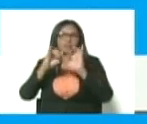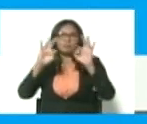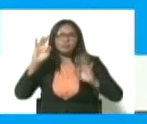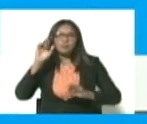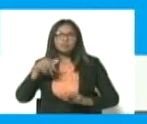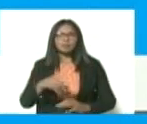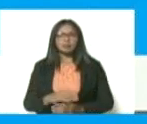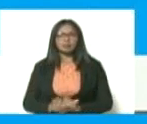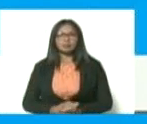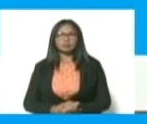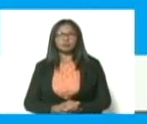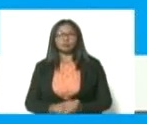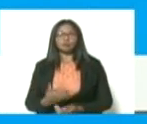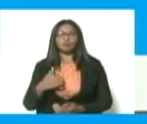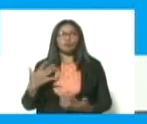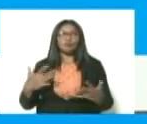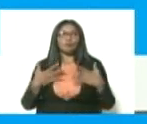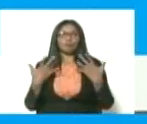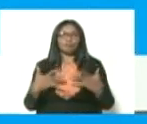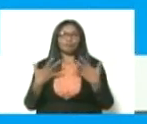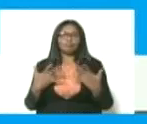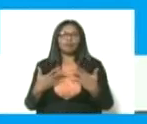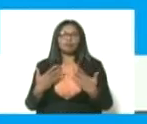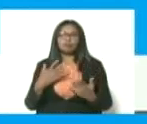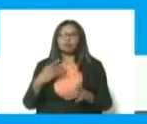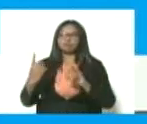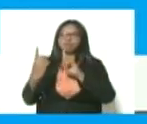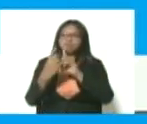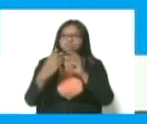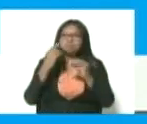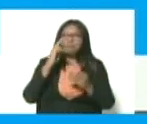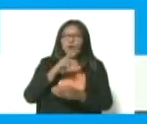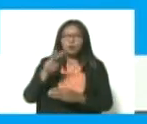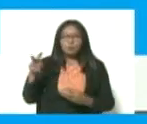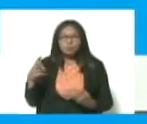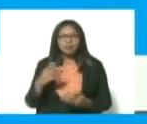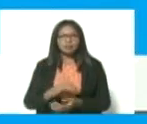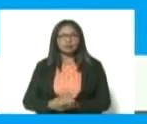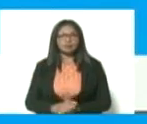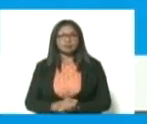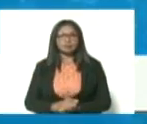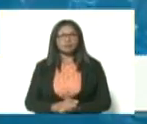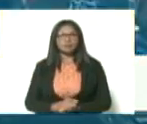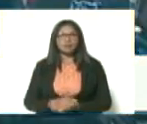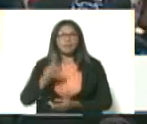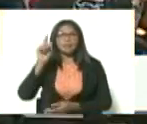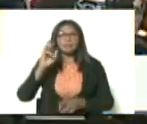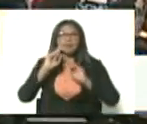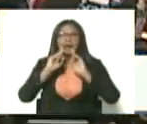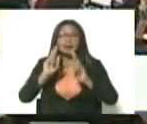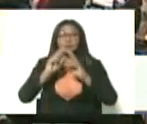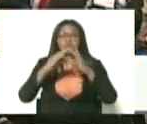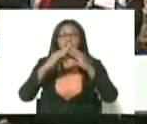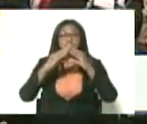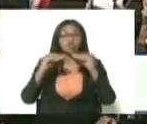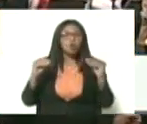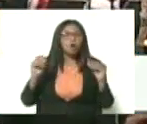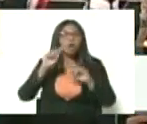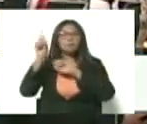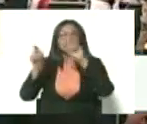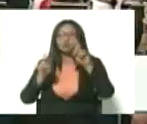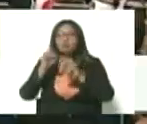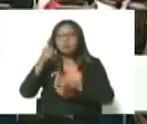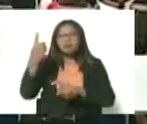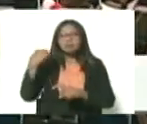y me da mucha alegría estar aquí frente a ustedes para contestar todas las preguntas que ustedes